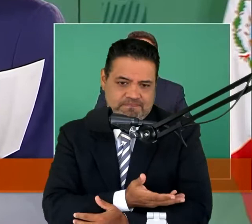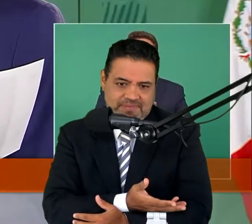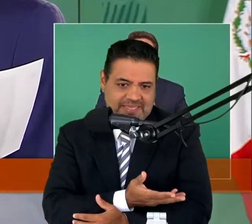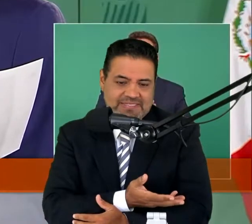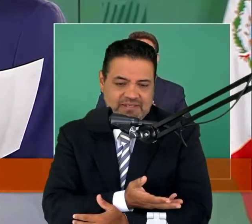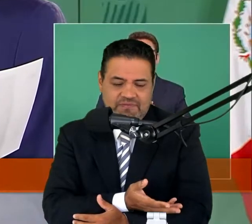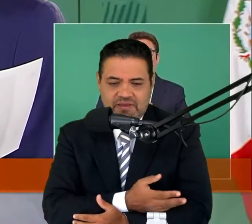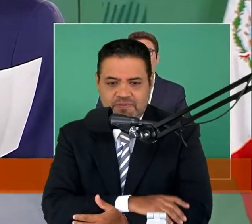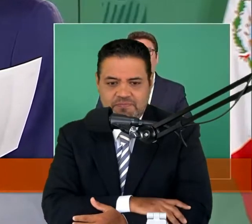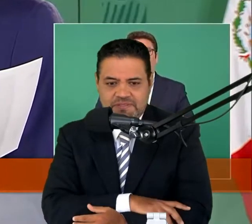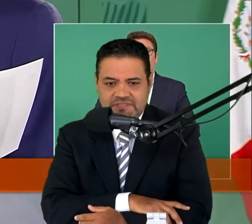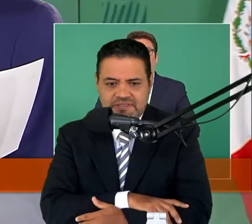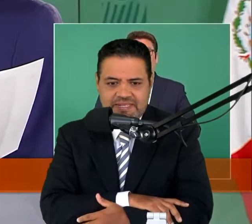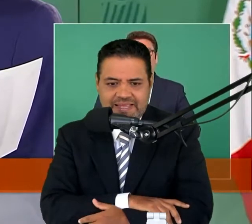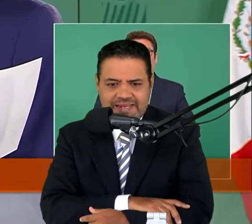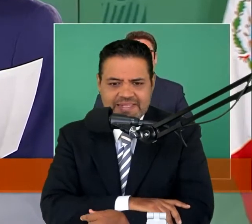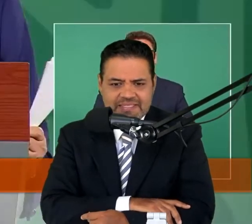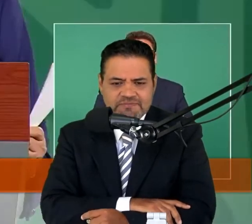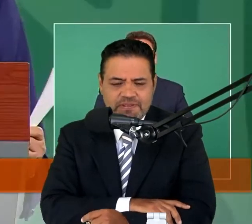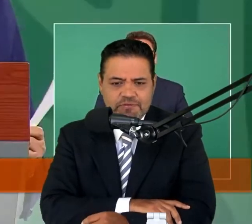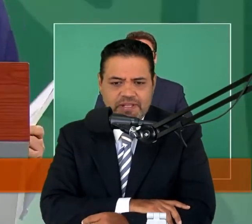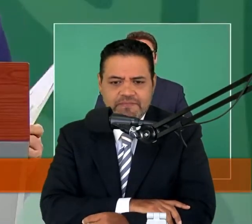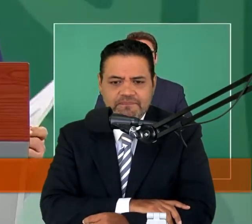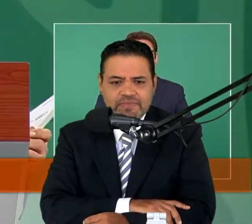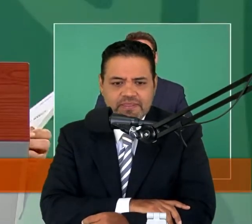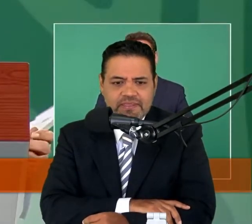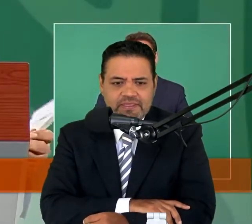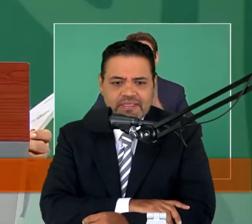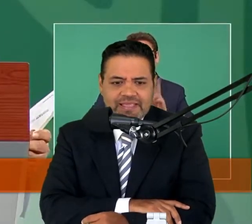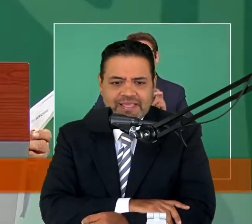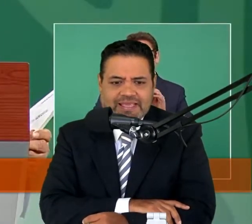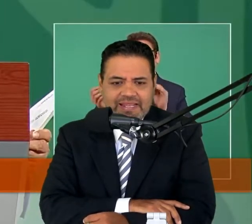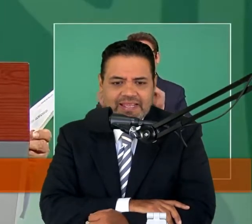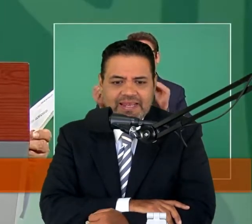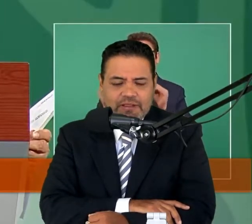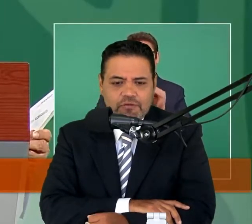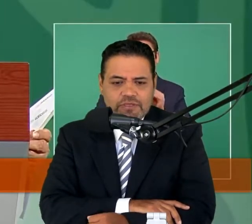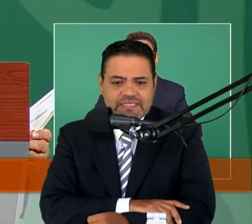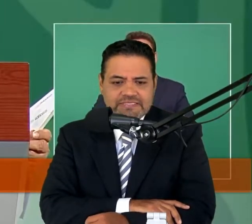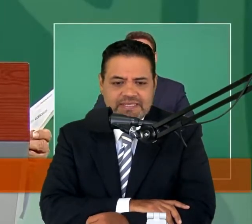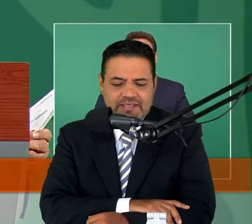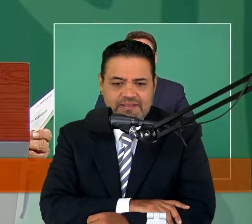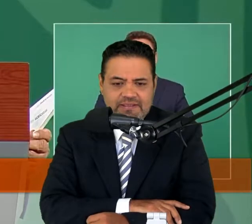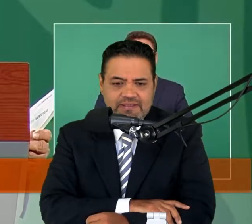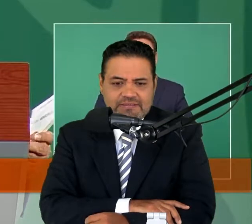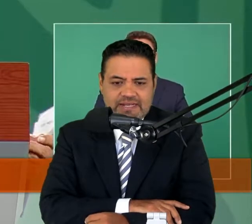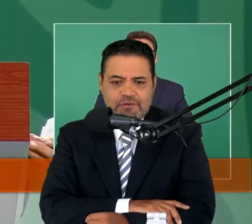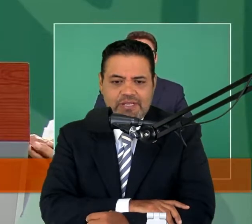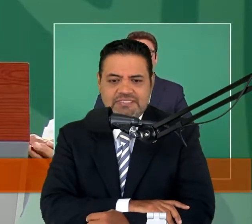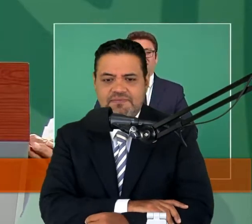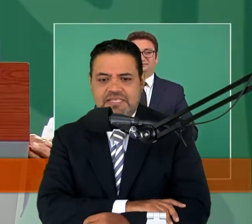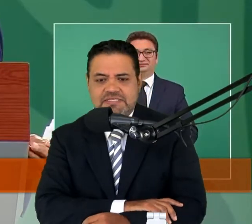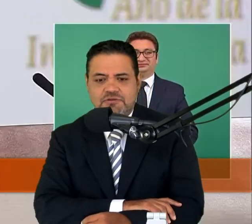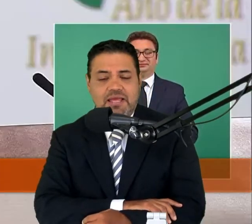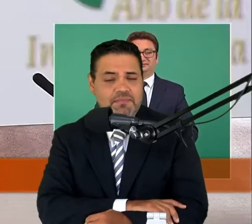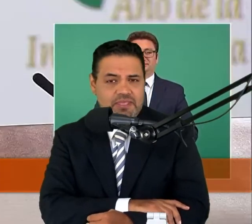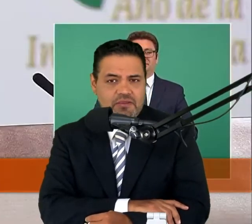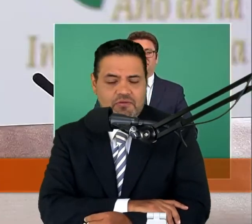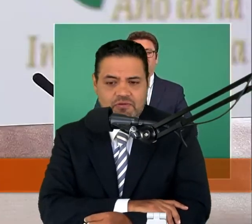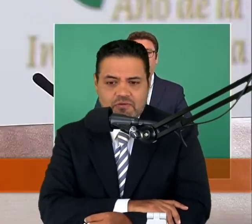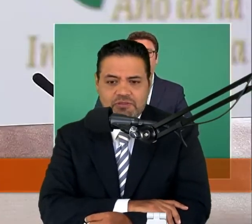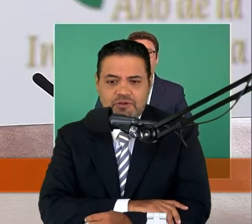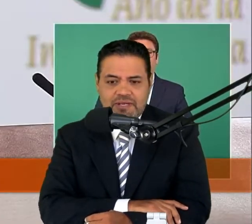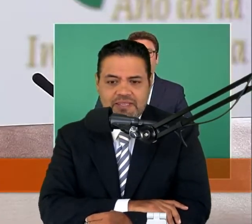qué significa para el presidente de la élite española cree que la conquista trajo la civilización a